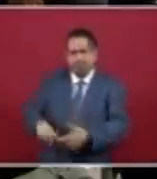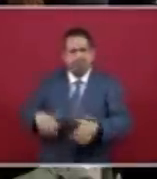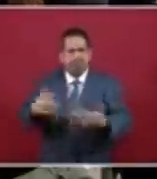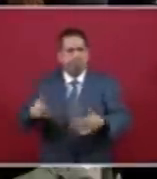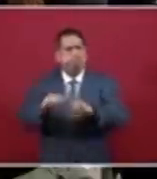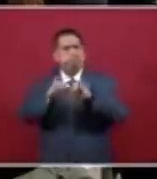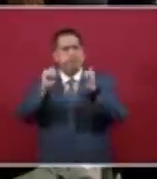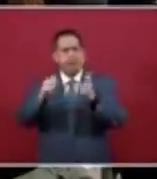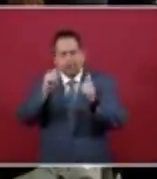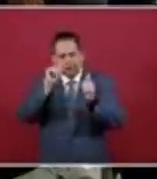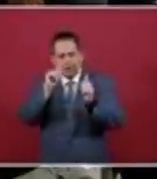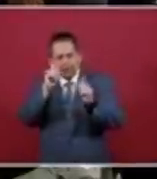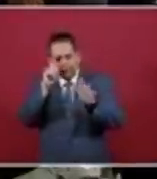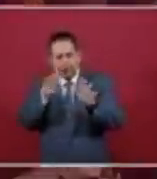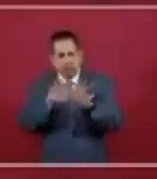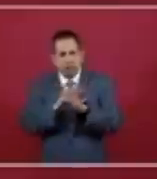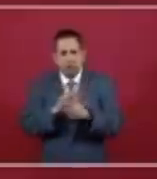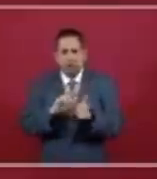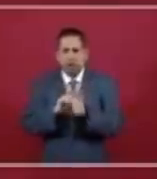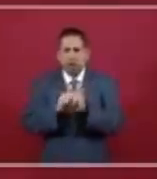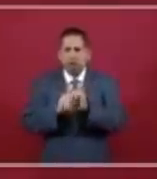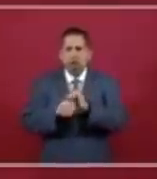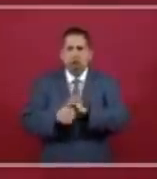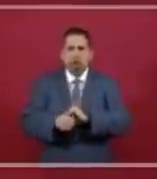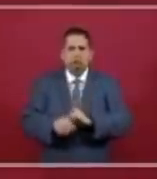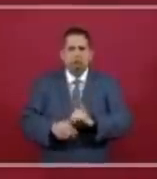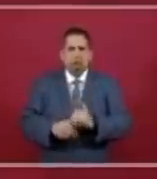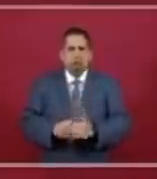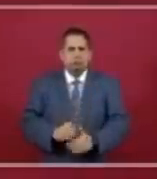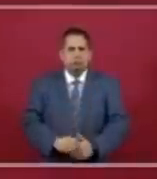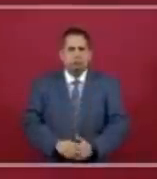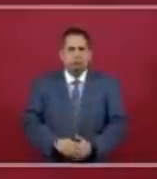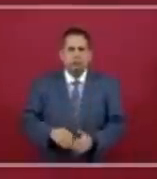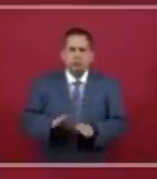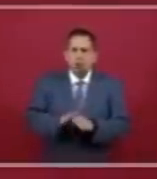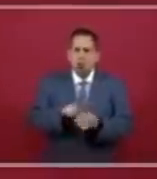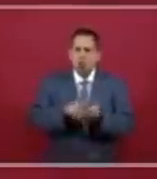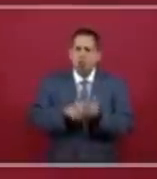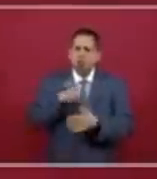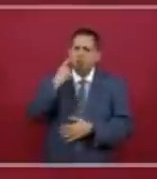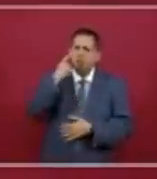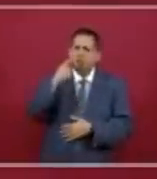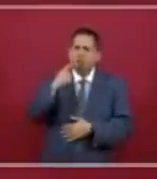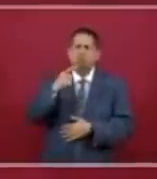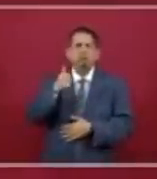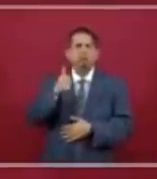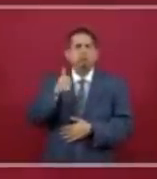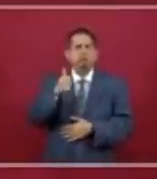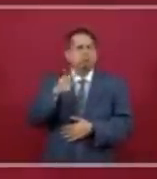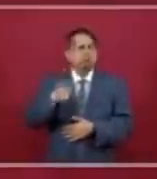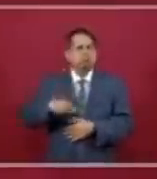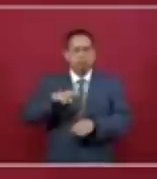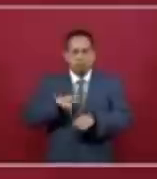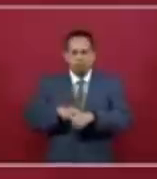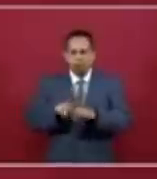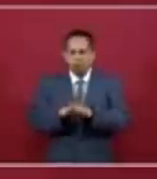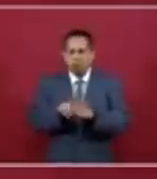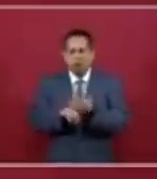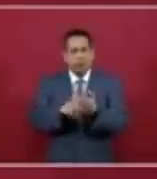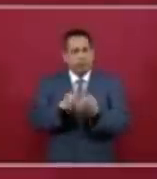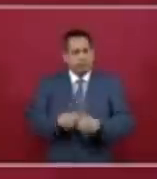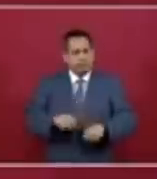que ayudarán a hacer introspección y vivir el arte como un agente transformador a nivel personal y